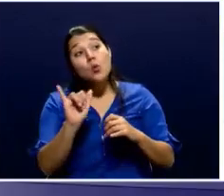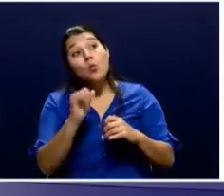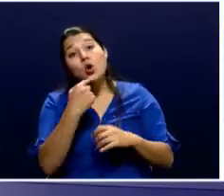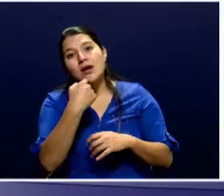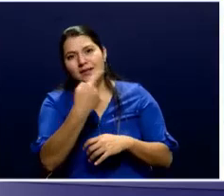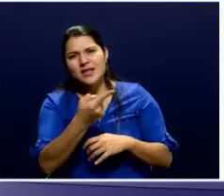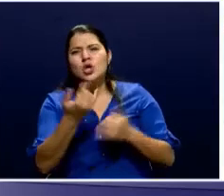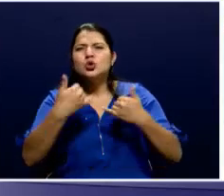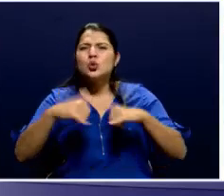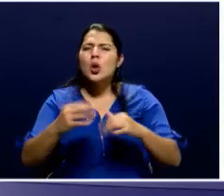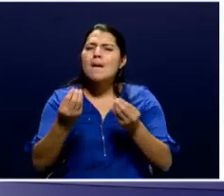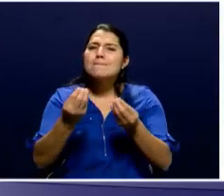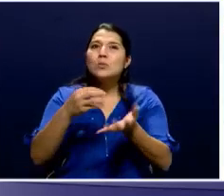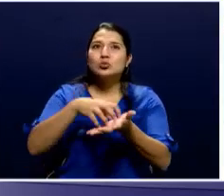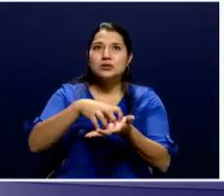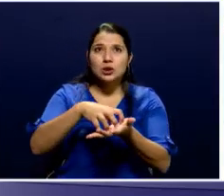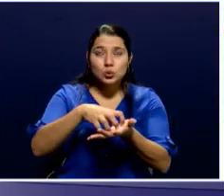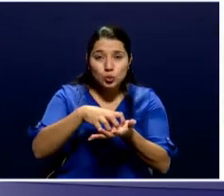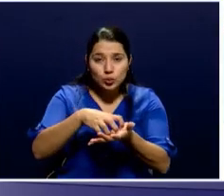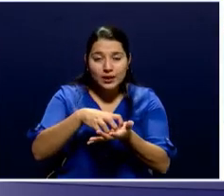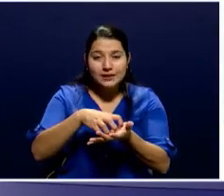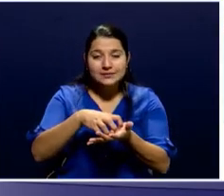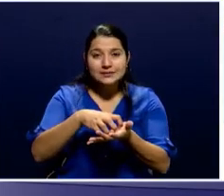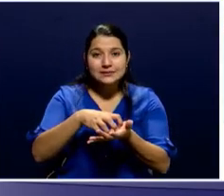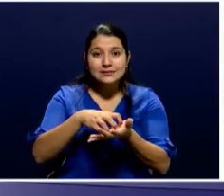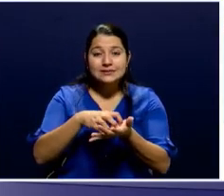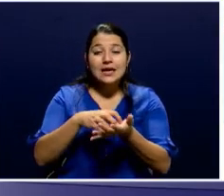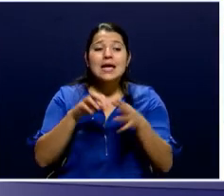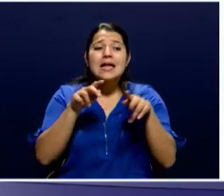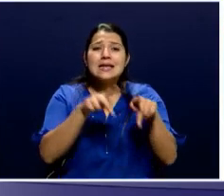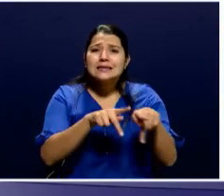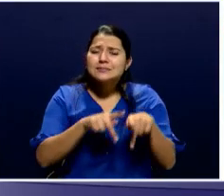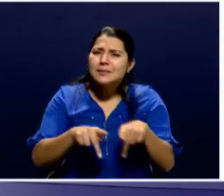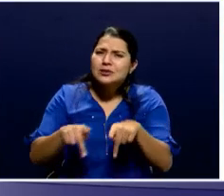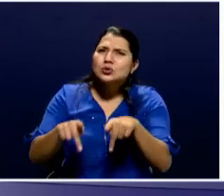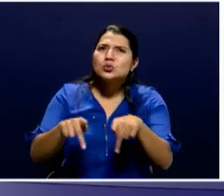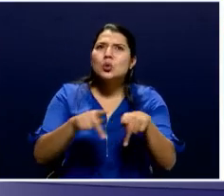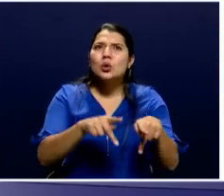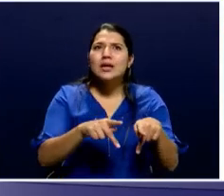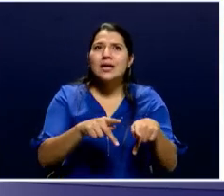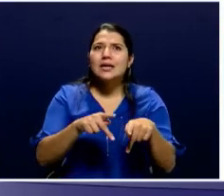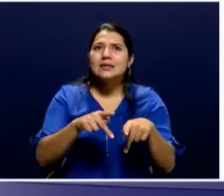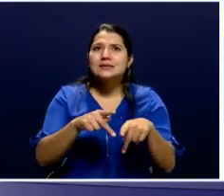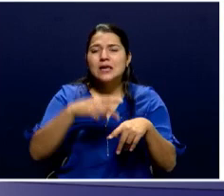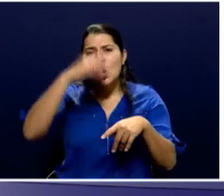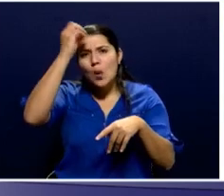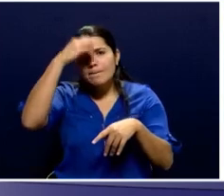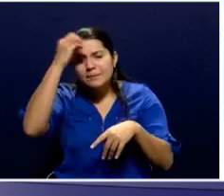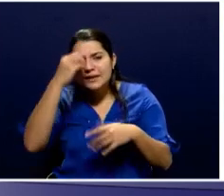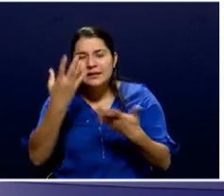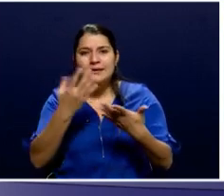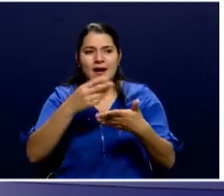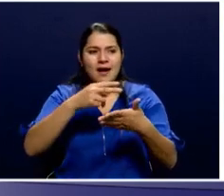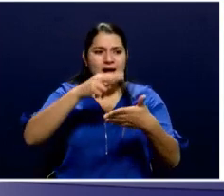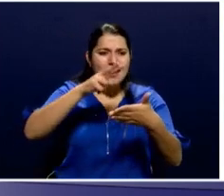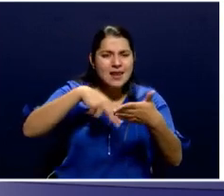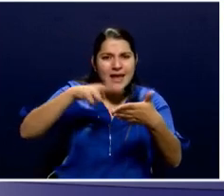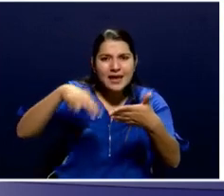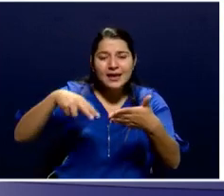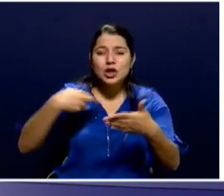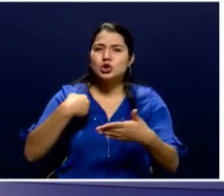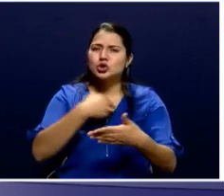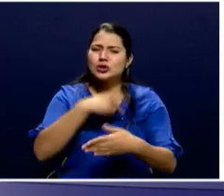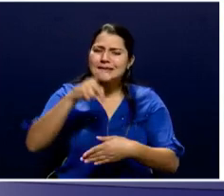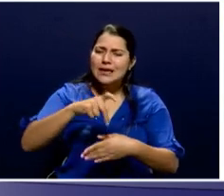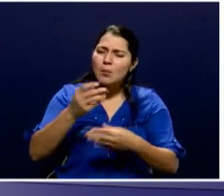quedan muchas dudas. La gente comenta, lee. Necesitamos